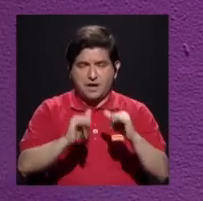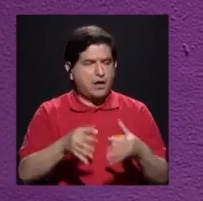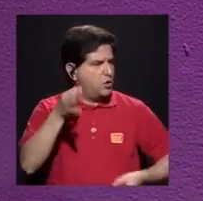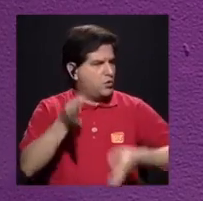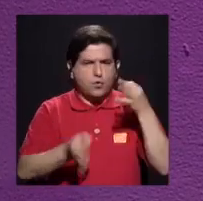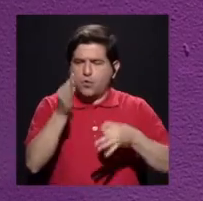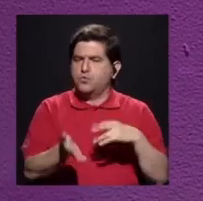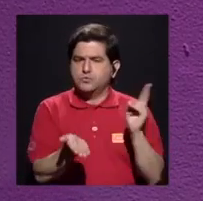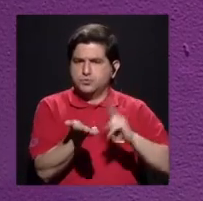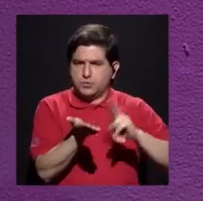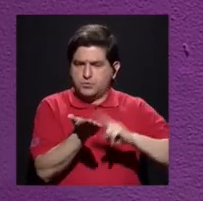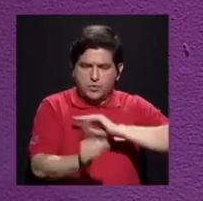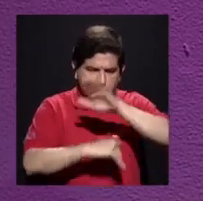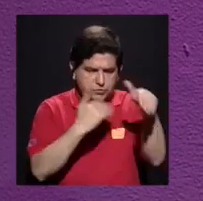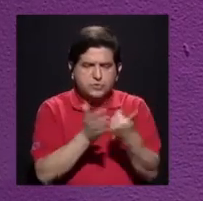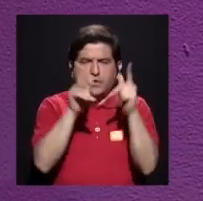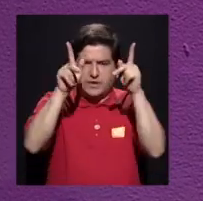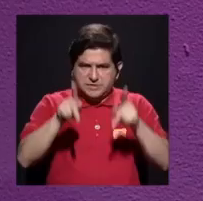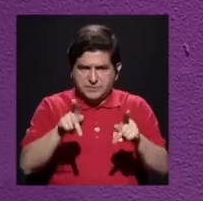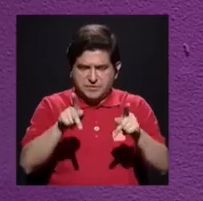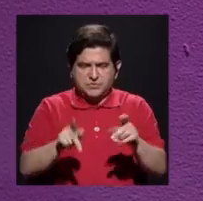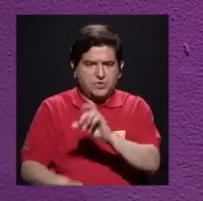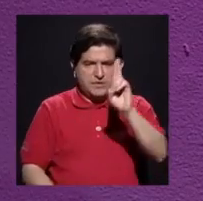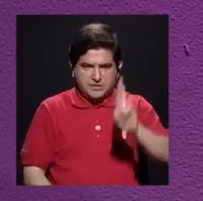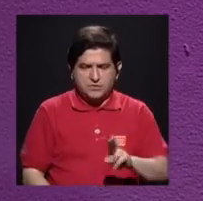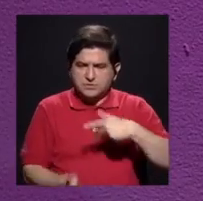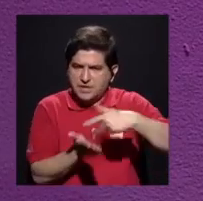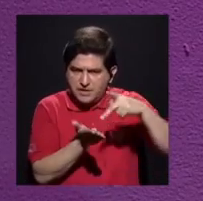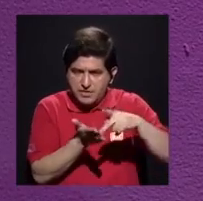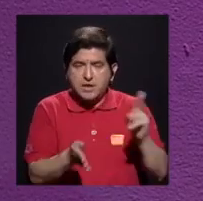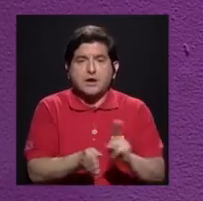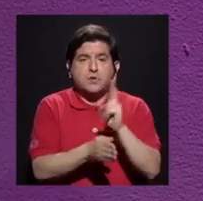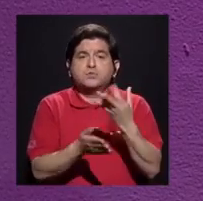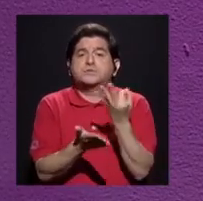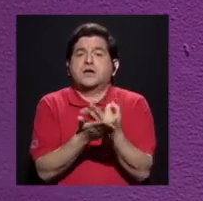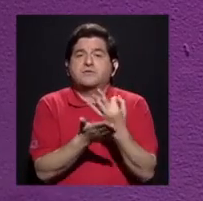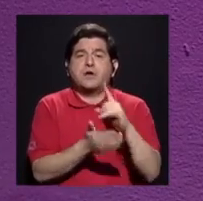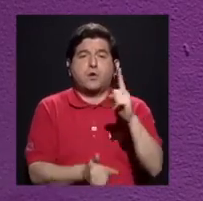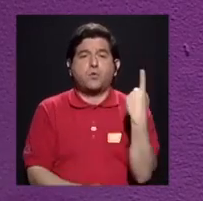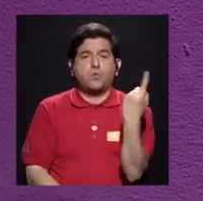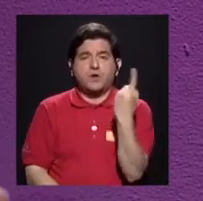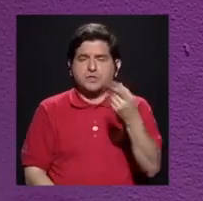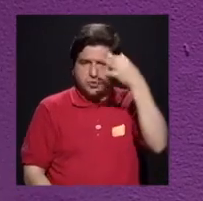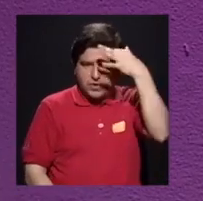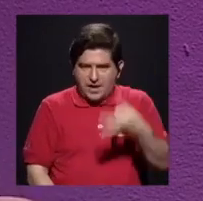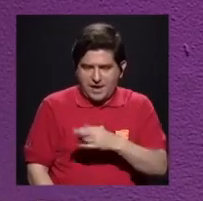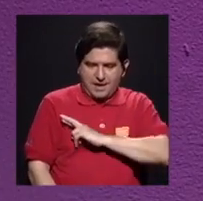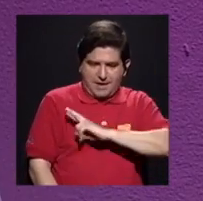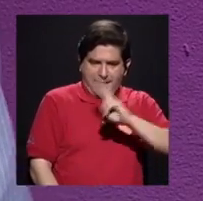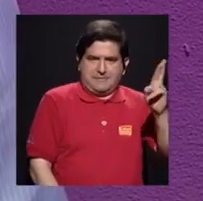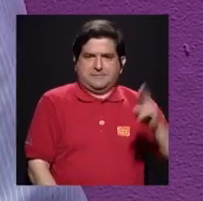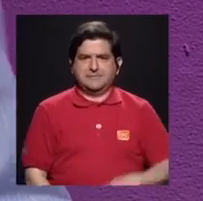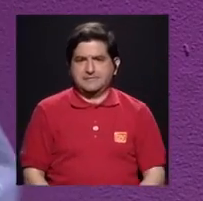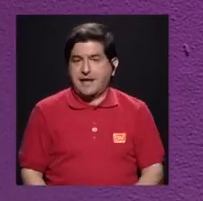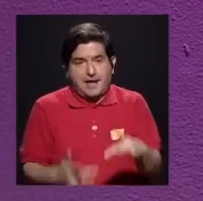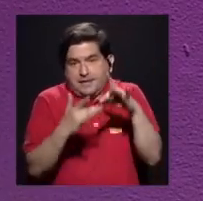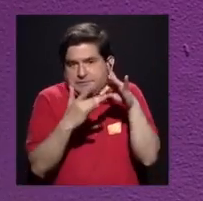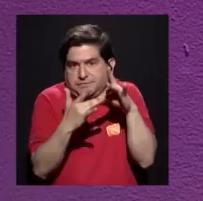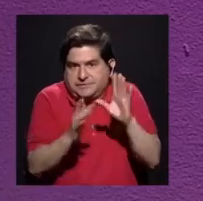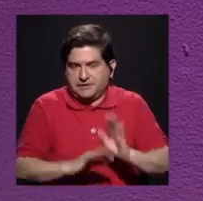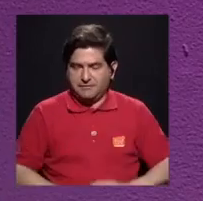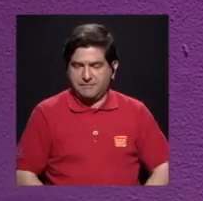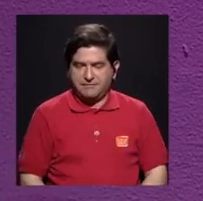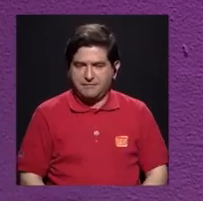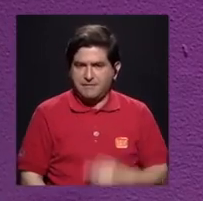los impuestos que pagamos todos y todas las costarricenses se utilicen en financiar un solo credo religioso o un credo religioso en particular verdad